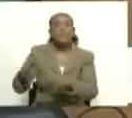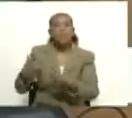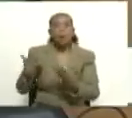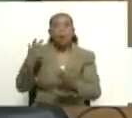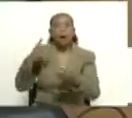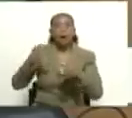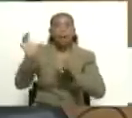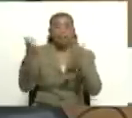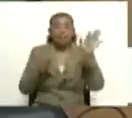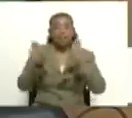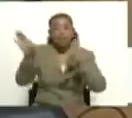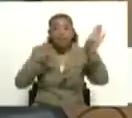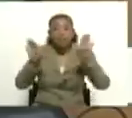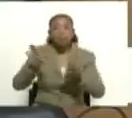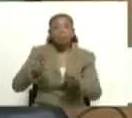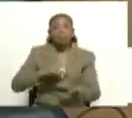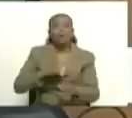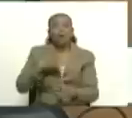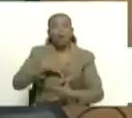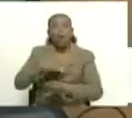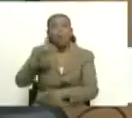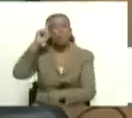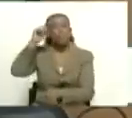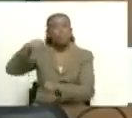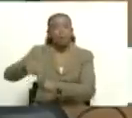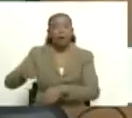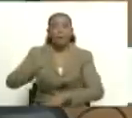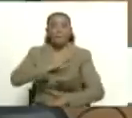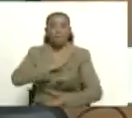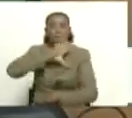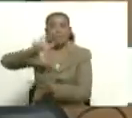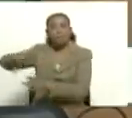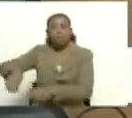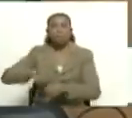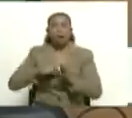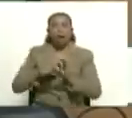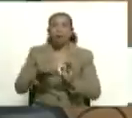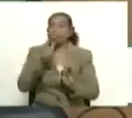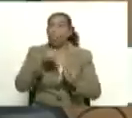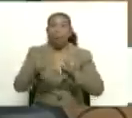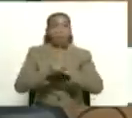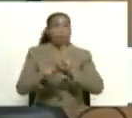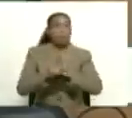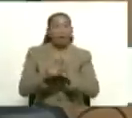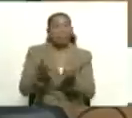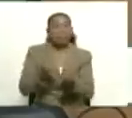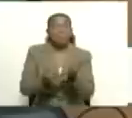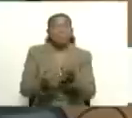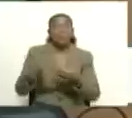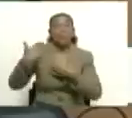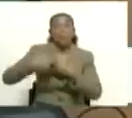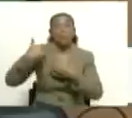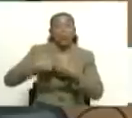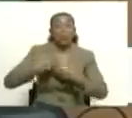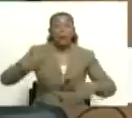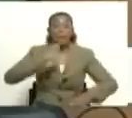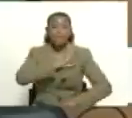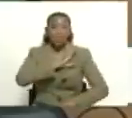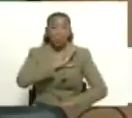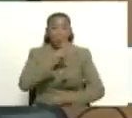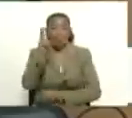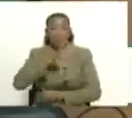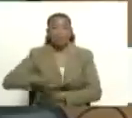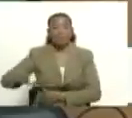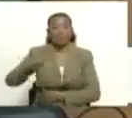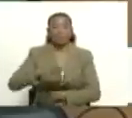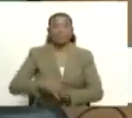exterior estadounidense con la finalidad de apropiarse ilegalmente de los recursos naturales de las naciones